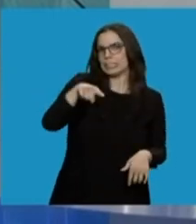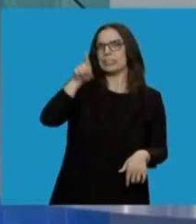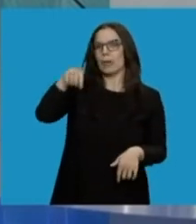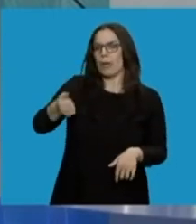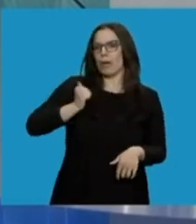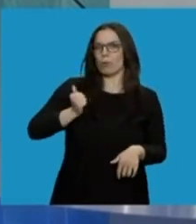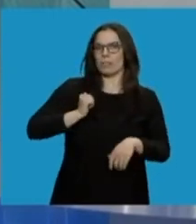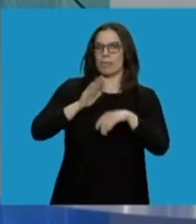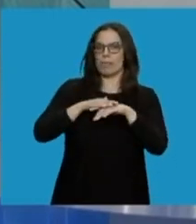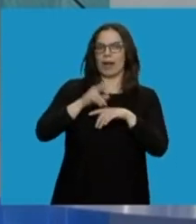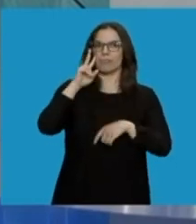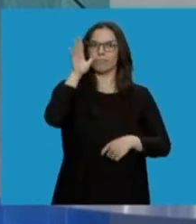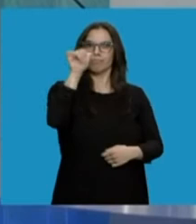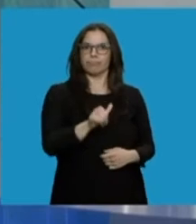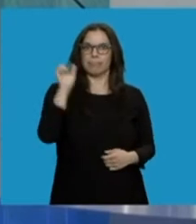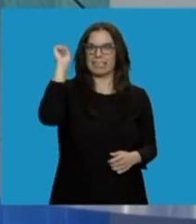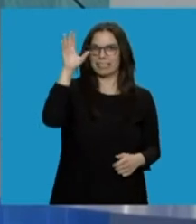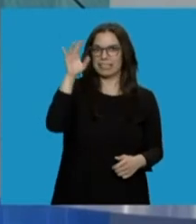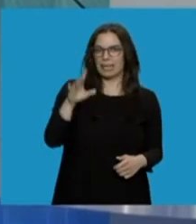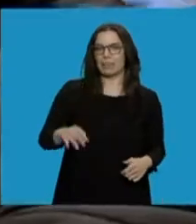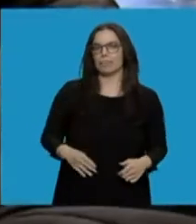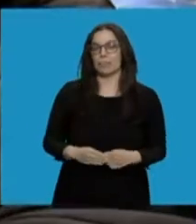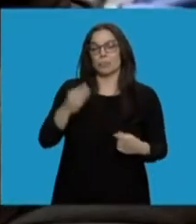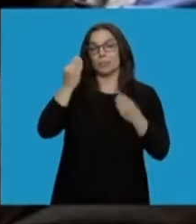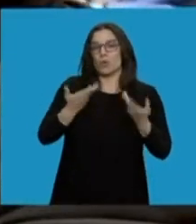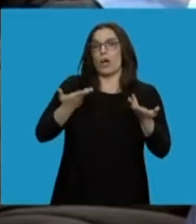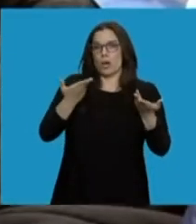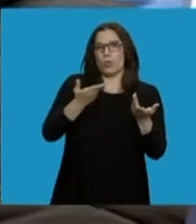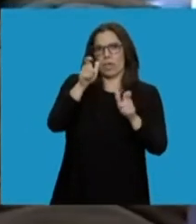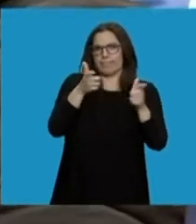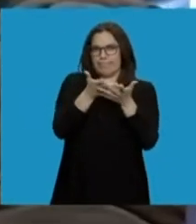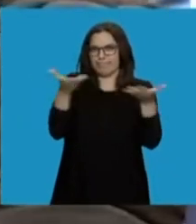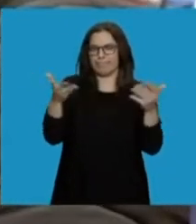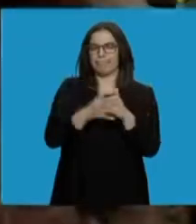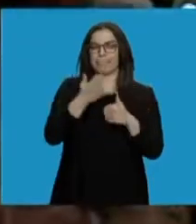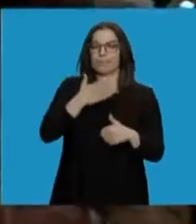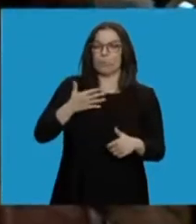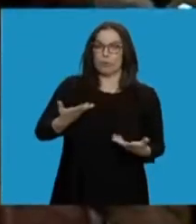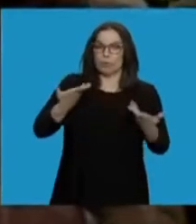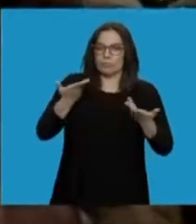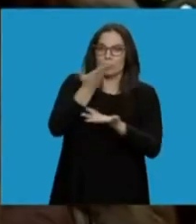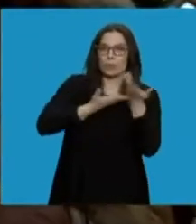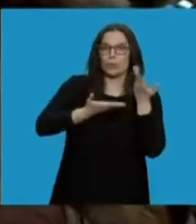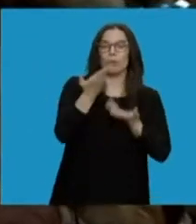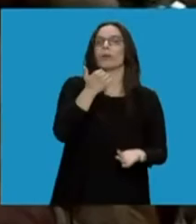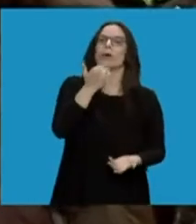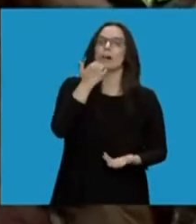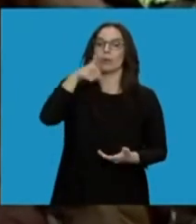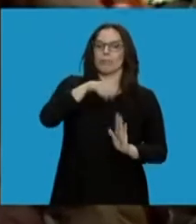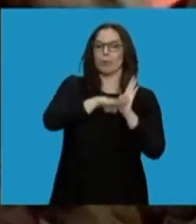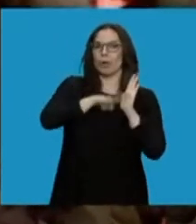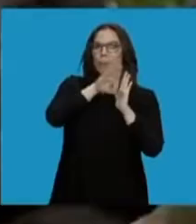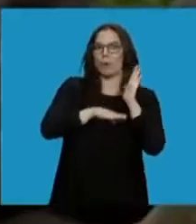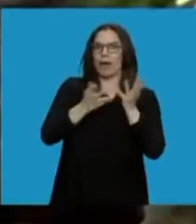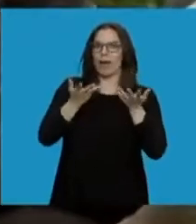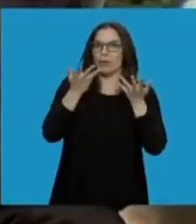en algunas charlas. En definitiva, yo creo que ha llegado a mucha gente. Si podemos poner un granito de arena y desde este programa podemos